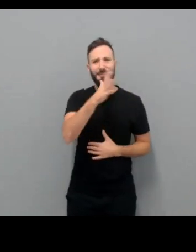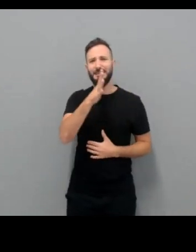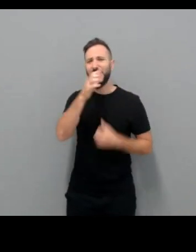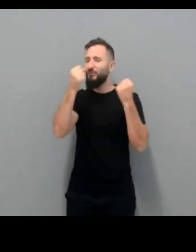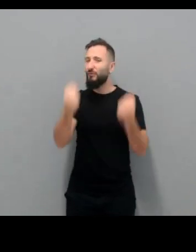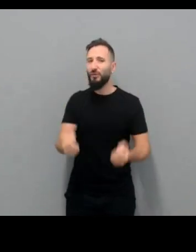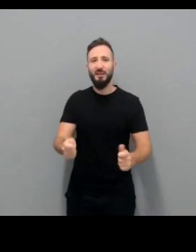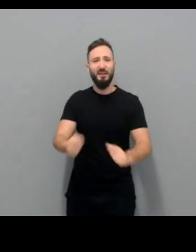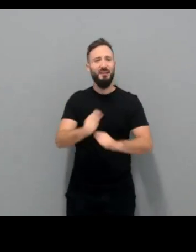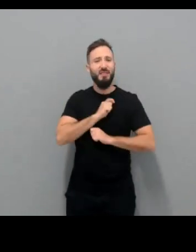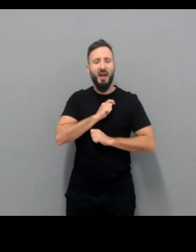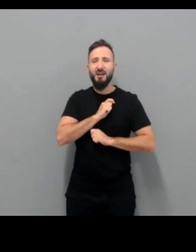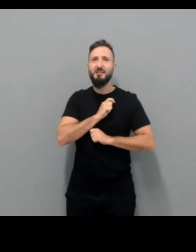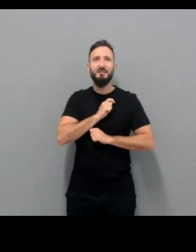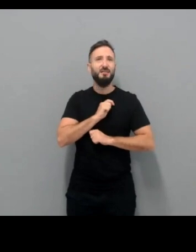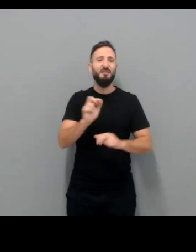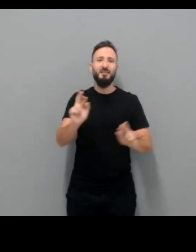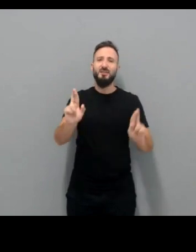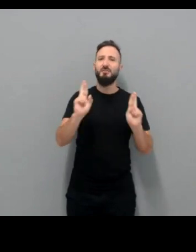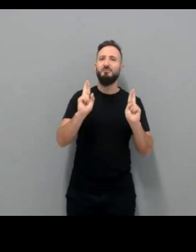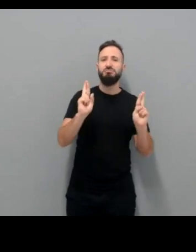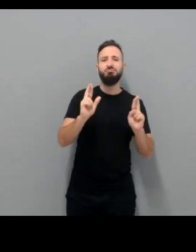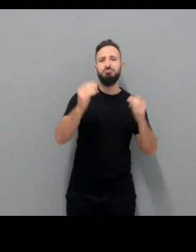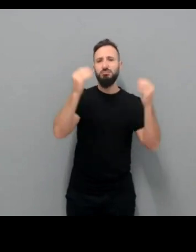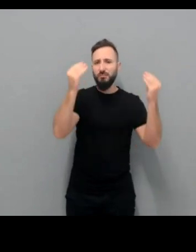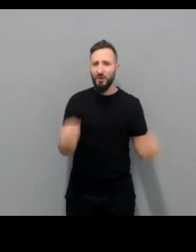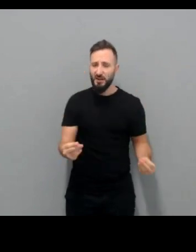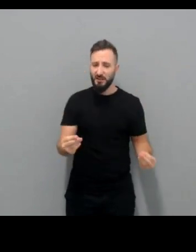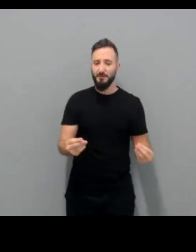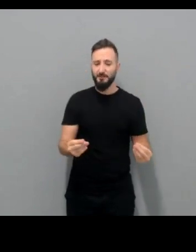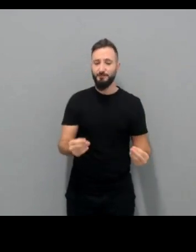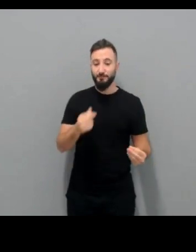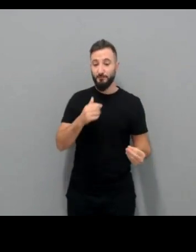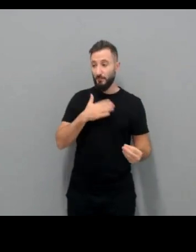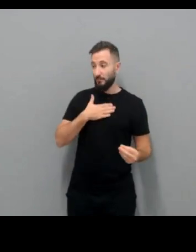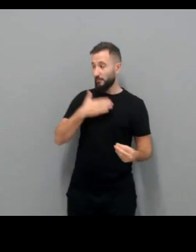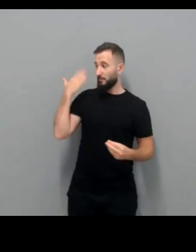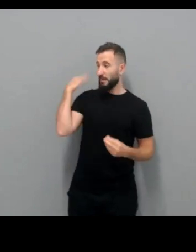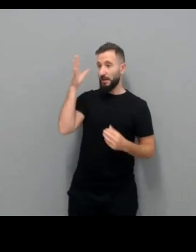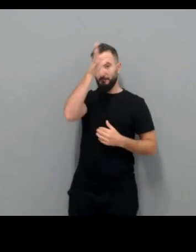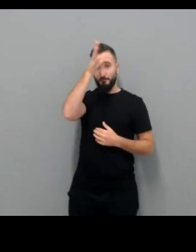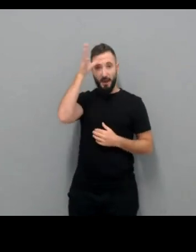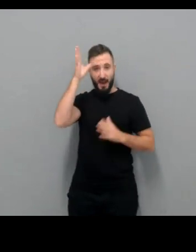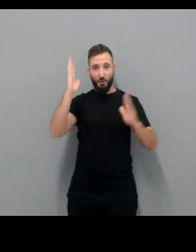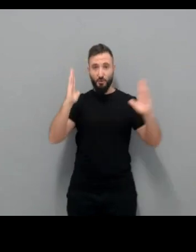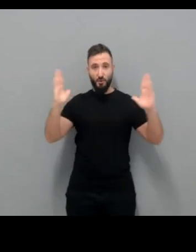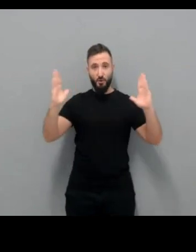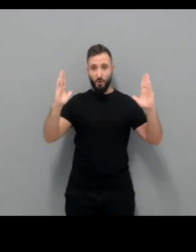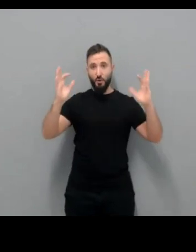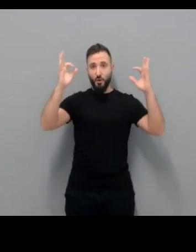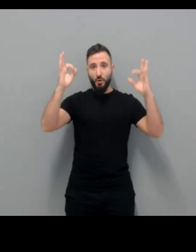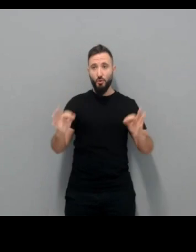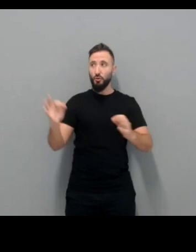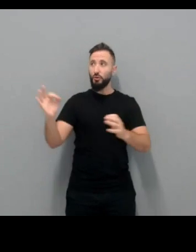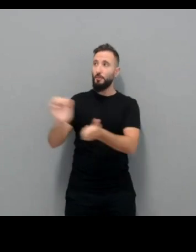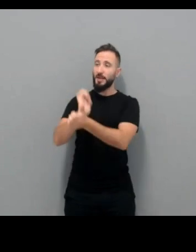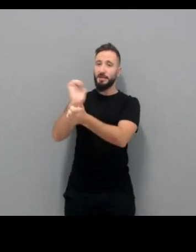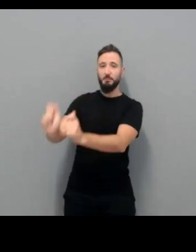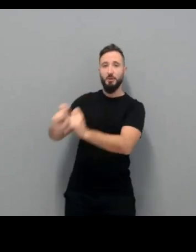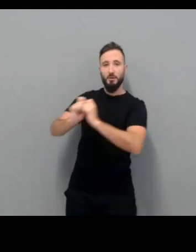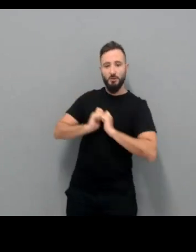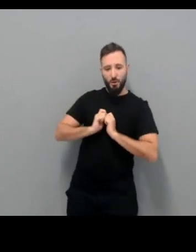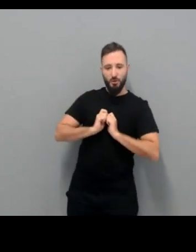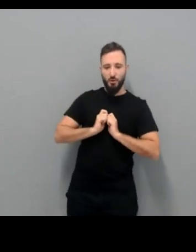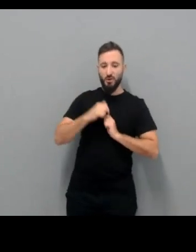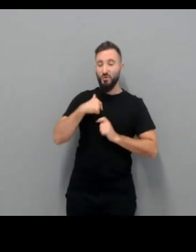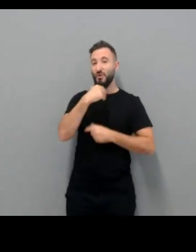esperanza mayor. Y bueno, yo lo he tenido este verano. nos lo han dejado. No lo hemos